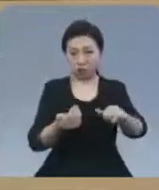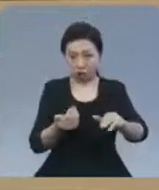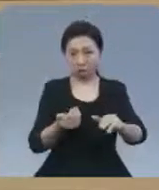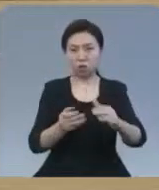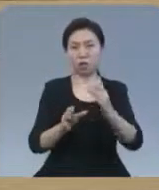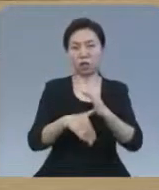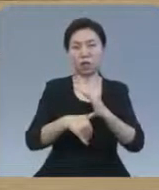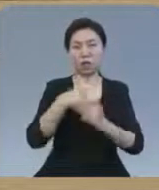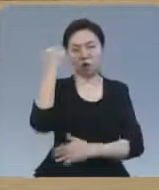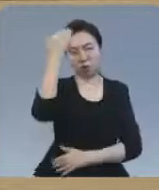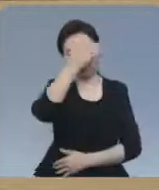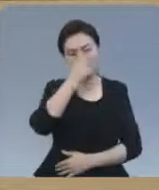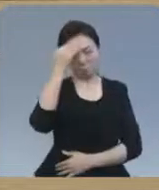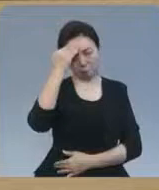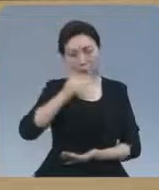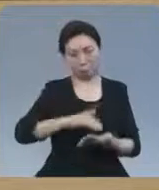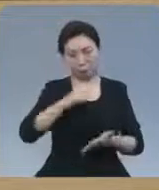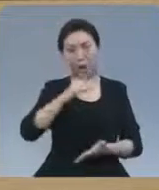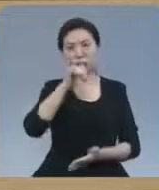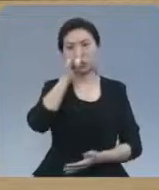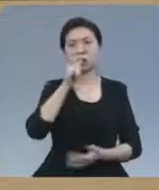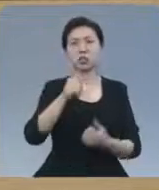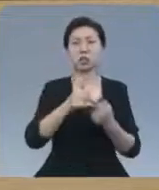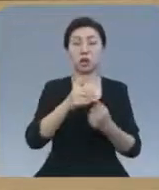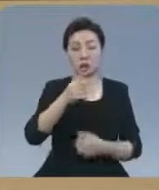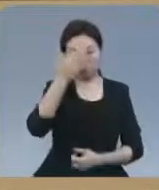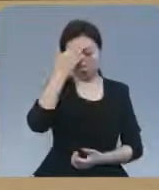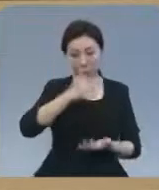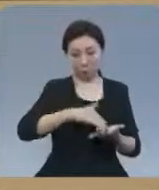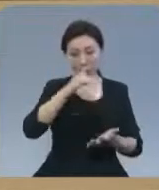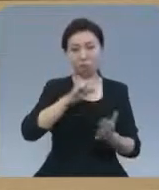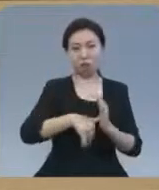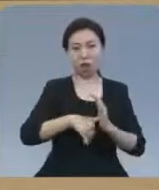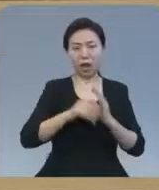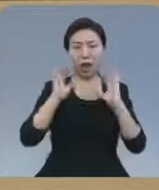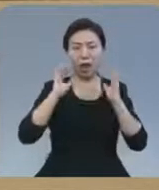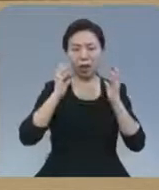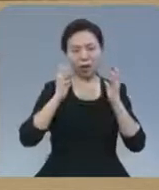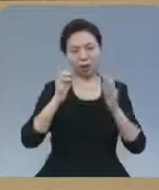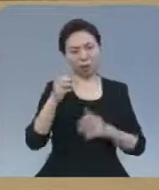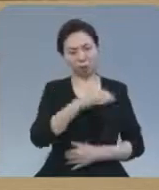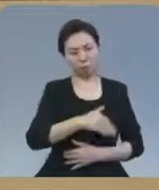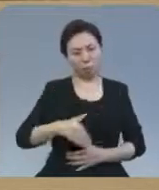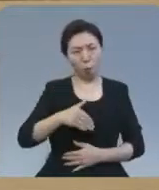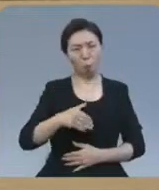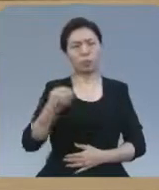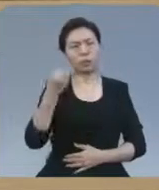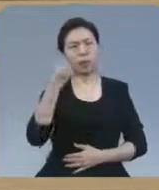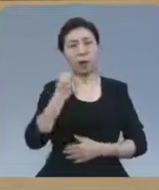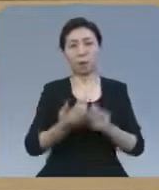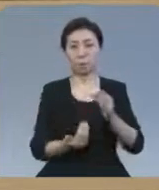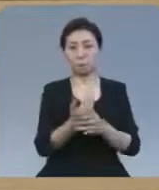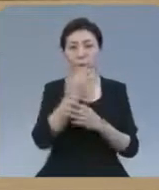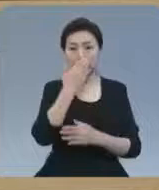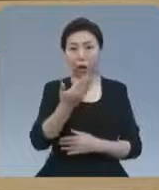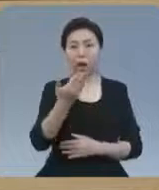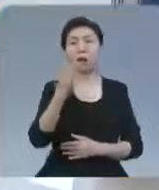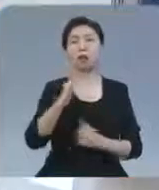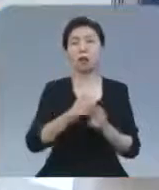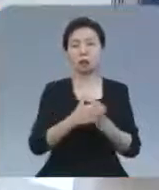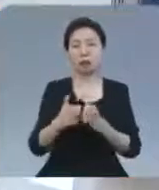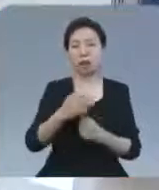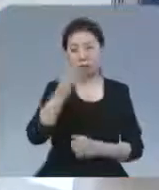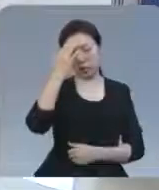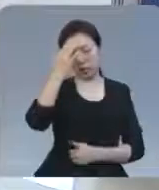coronavirus agregan que la vacuna puede administrarse al margen de la semana de gestación en la etapa inicial hasta 12 semanas